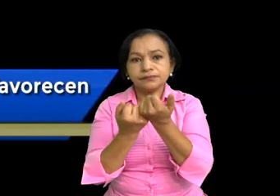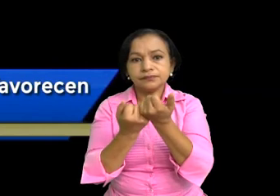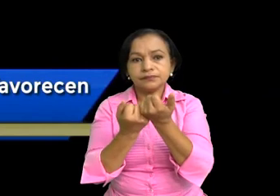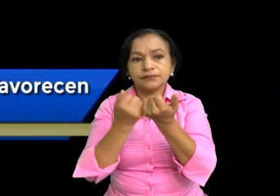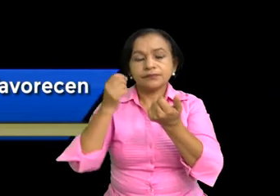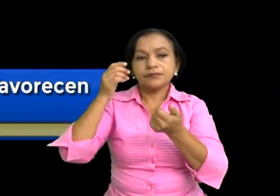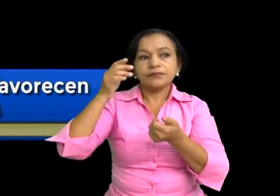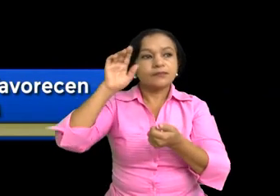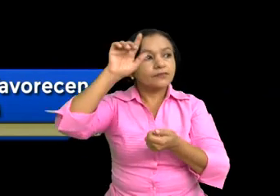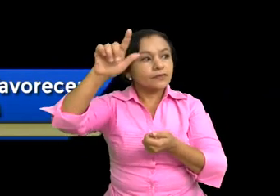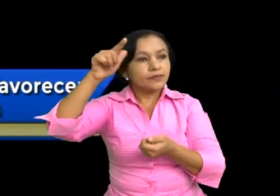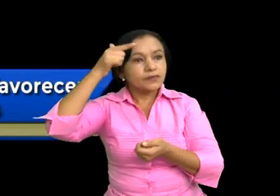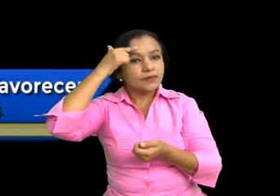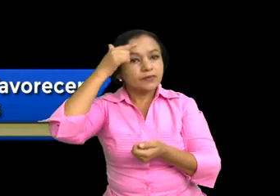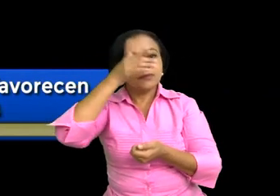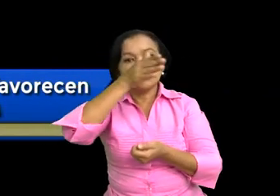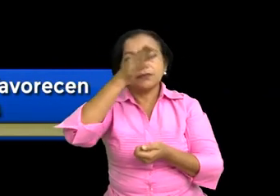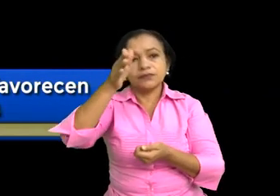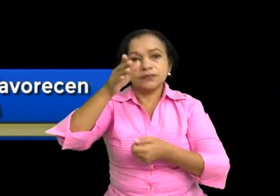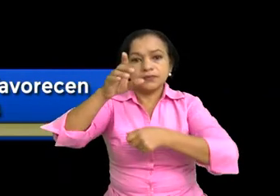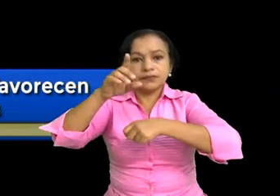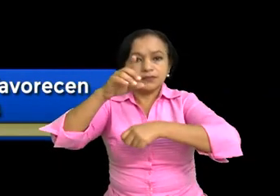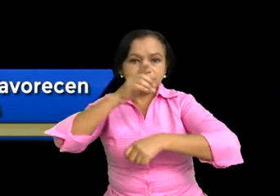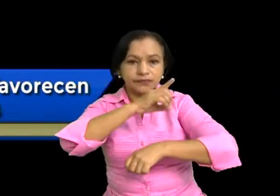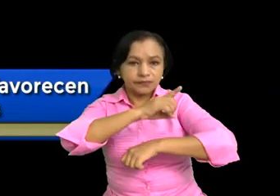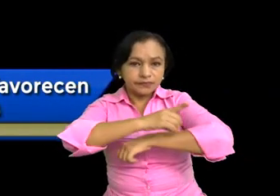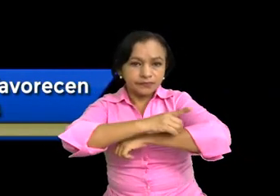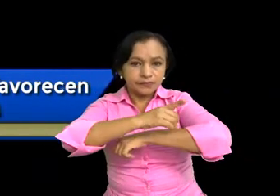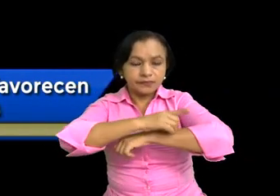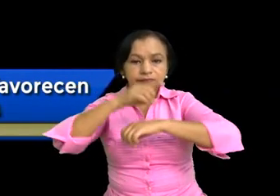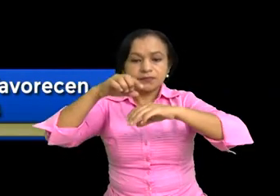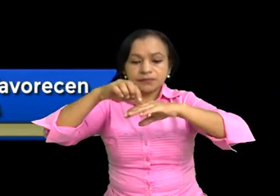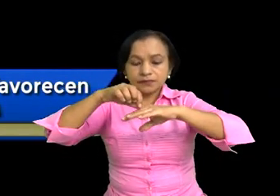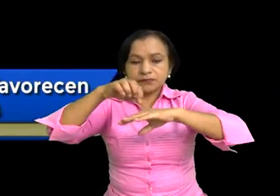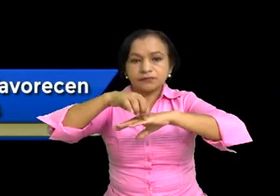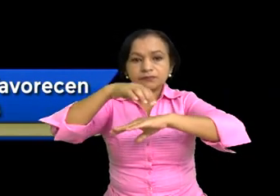gobierno del presidente Daniel y de la compañera Rosario.